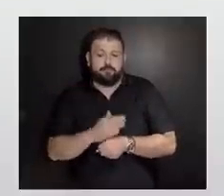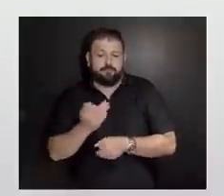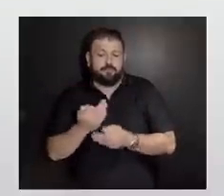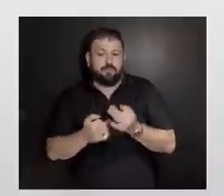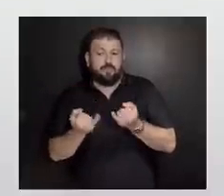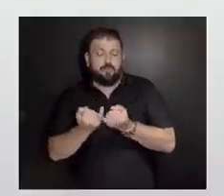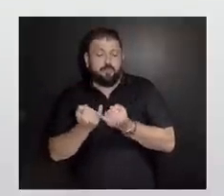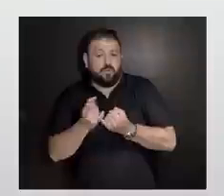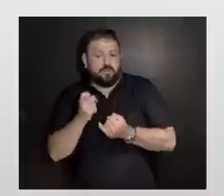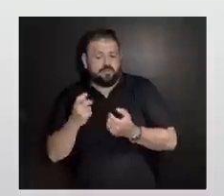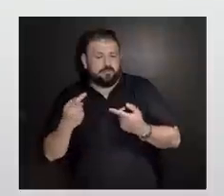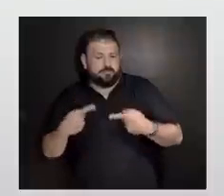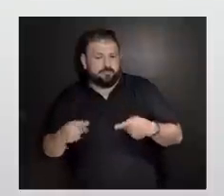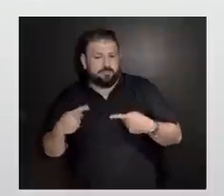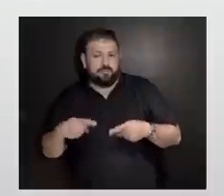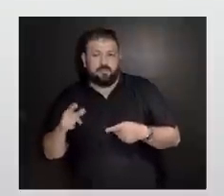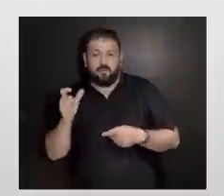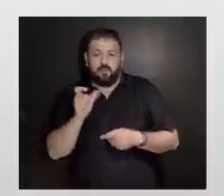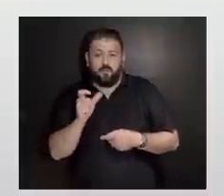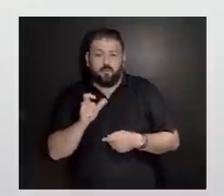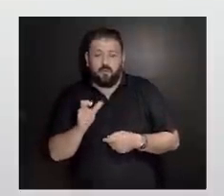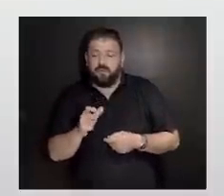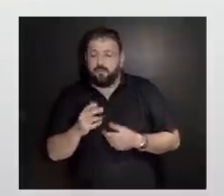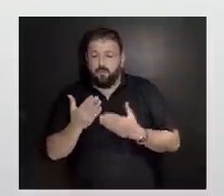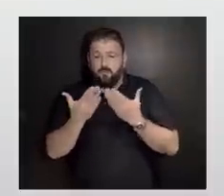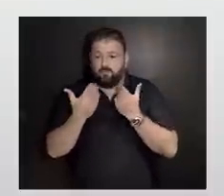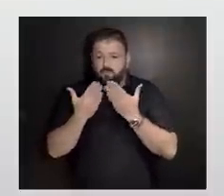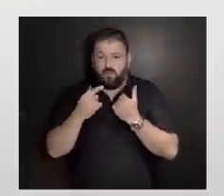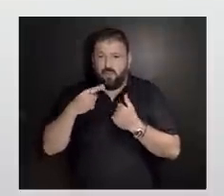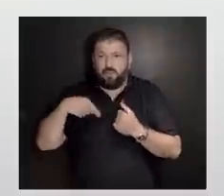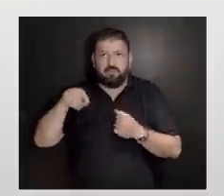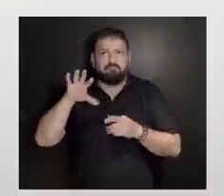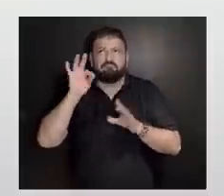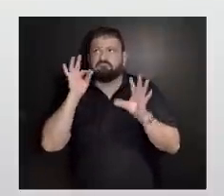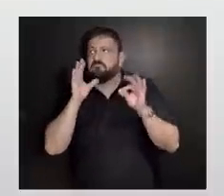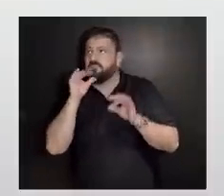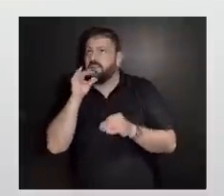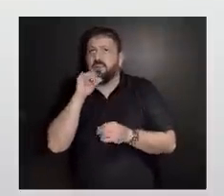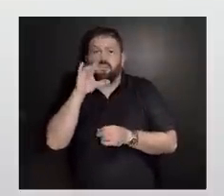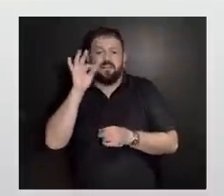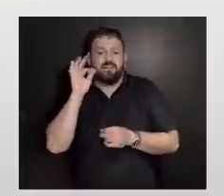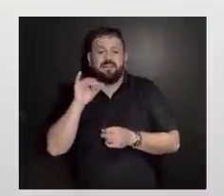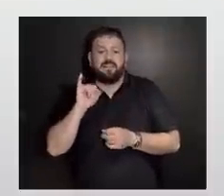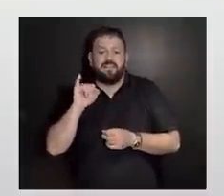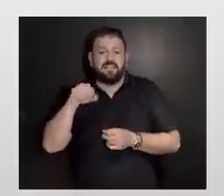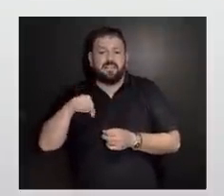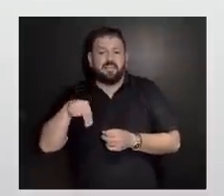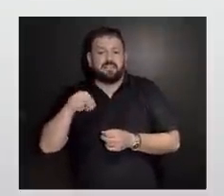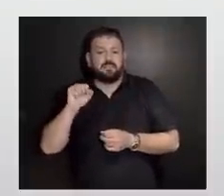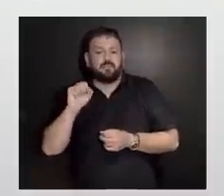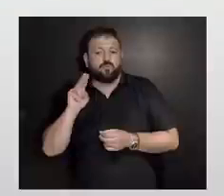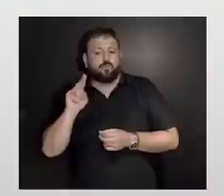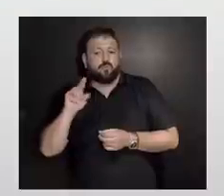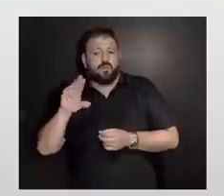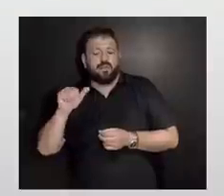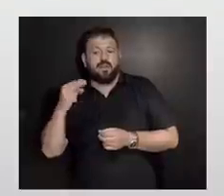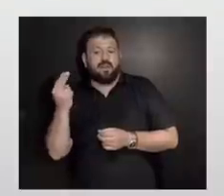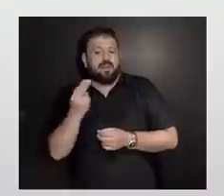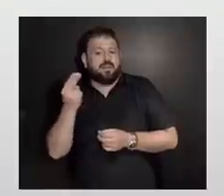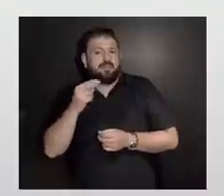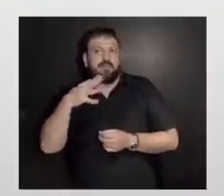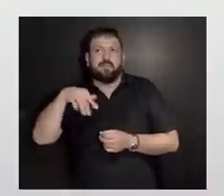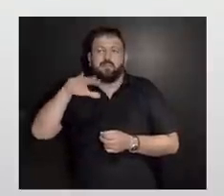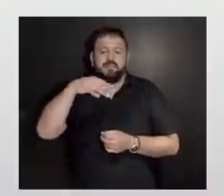este diagnóstico, porque aquí como no hay insulina, pues nuestro cuerpo sí o sí va a buscar la manera de generar otras fuentes de